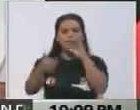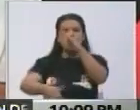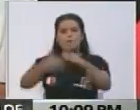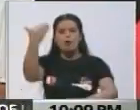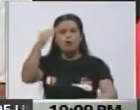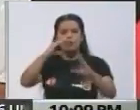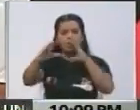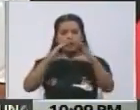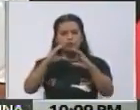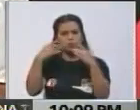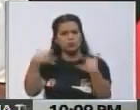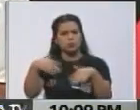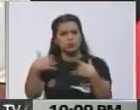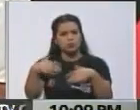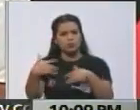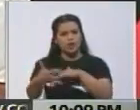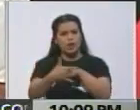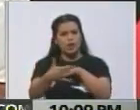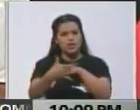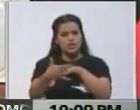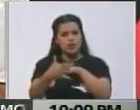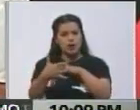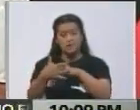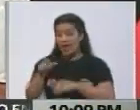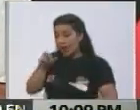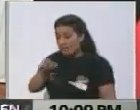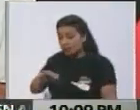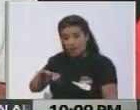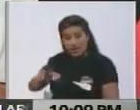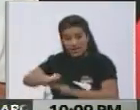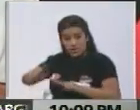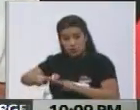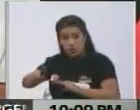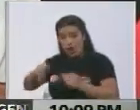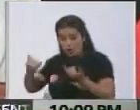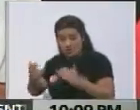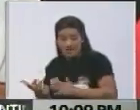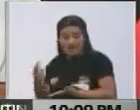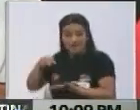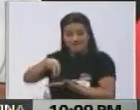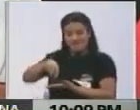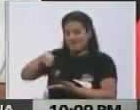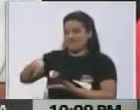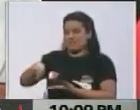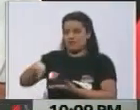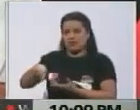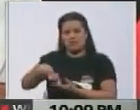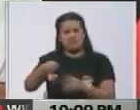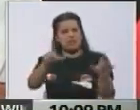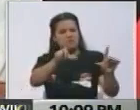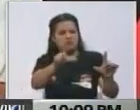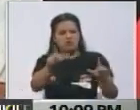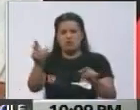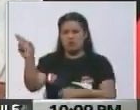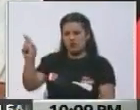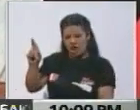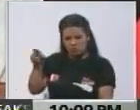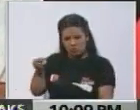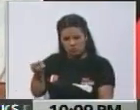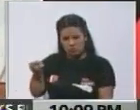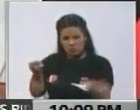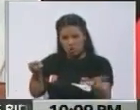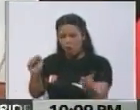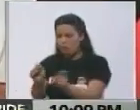levantando, no se están levantando ni con la radio, ni con la televisión, ni con la prensa